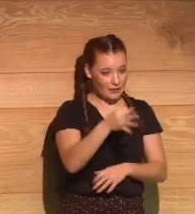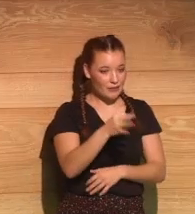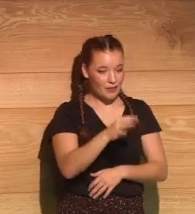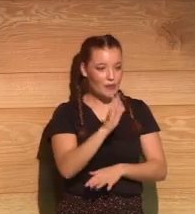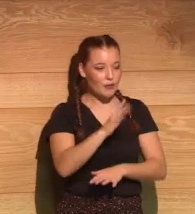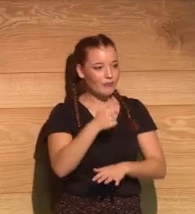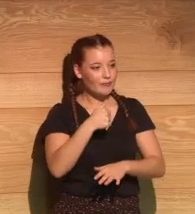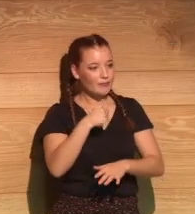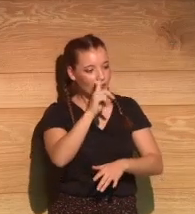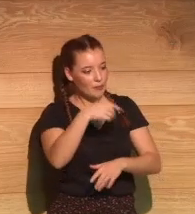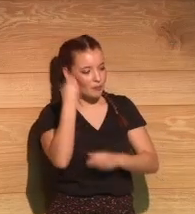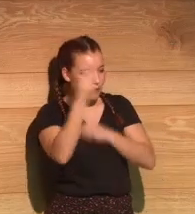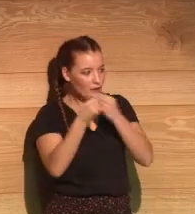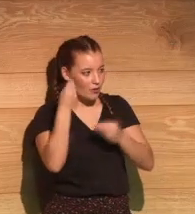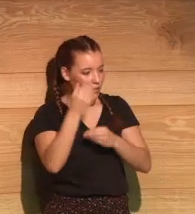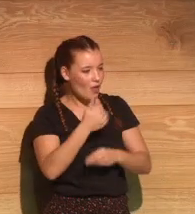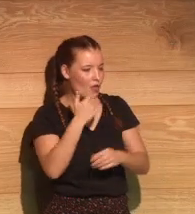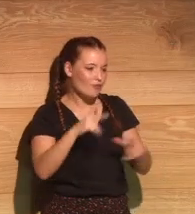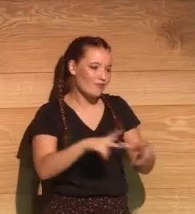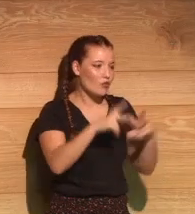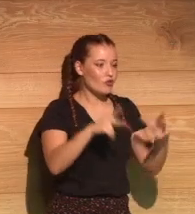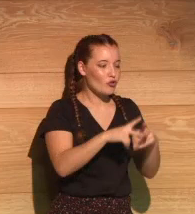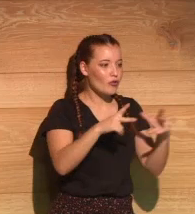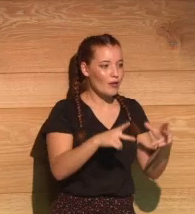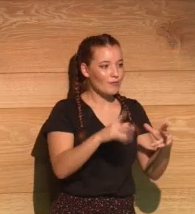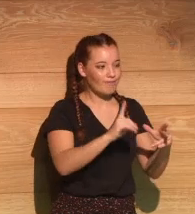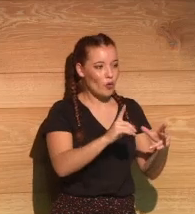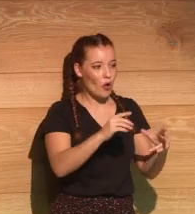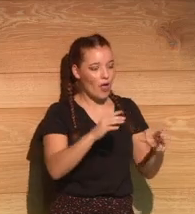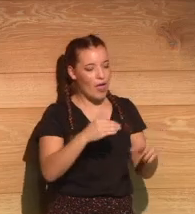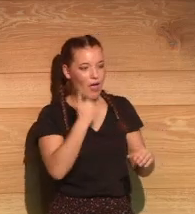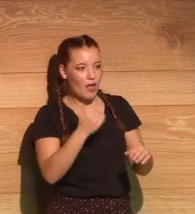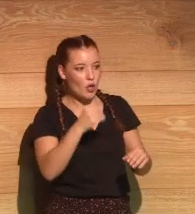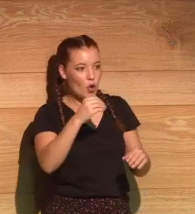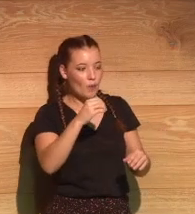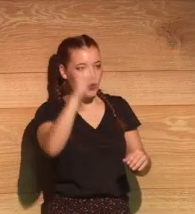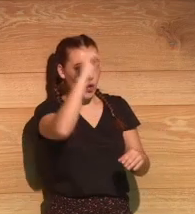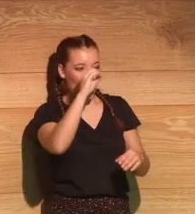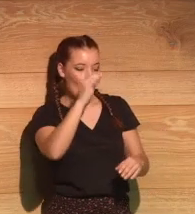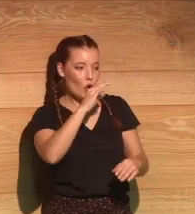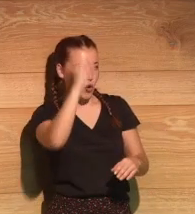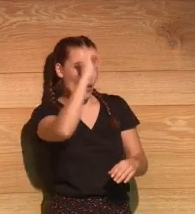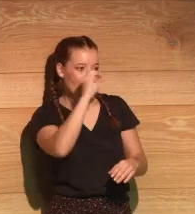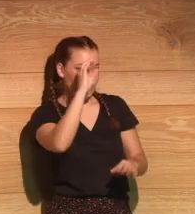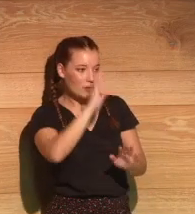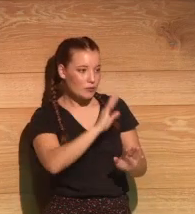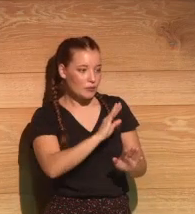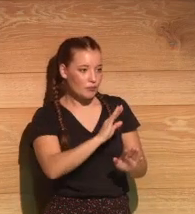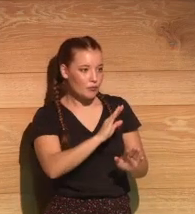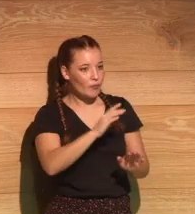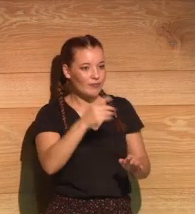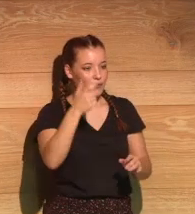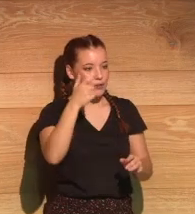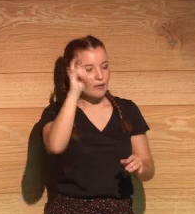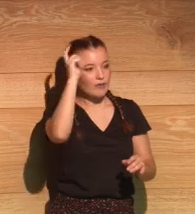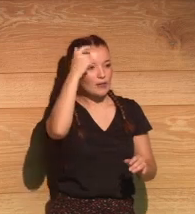que precisamente porque no es algo social, sino que es algo objetivo, es decir, que dentro de hecho, se suele hablar del término más bien parasocial, para referirse a